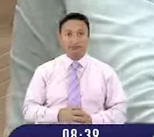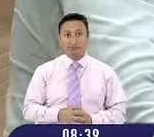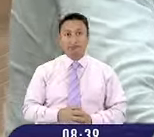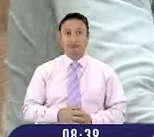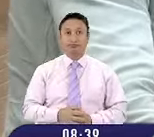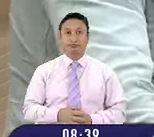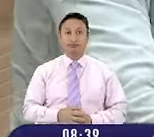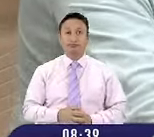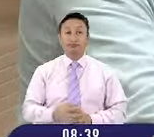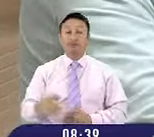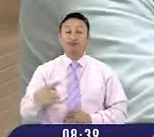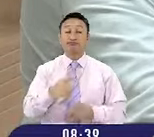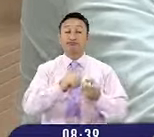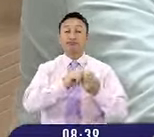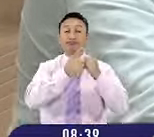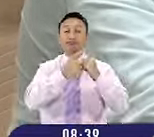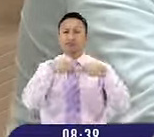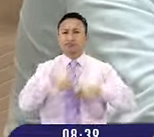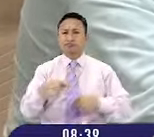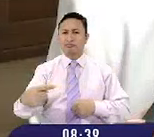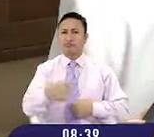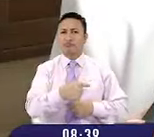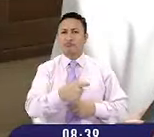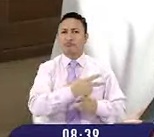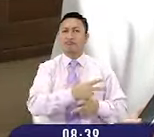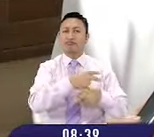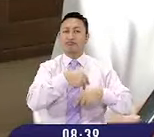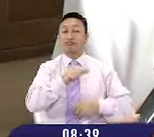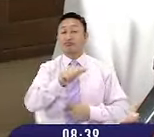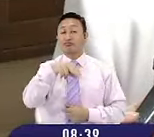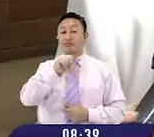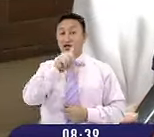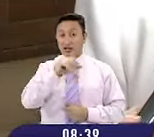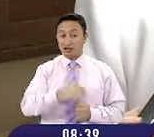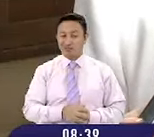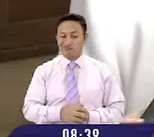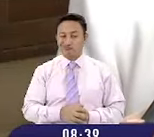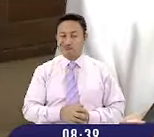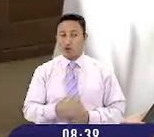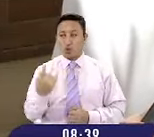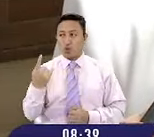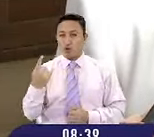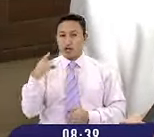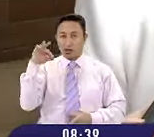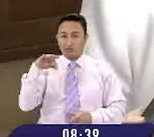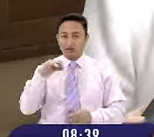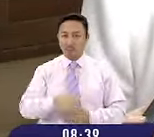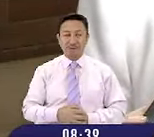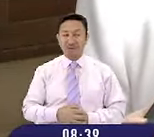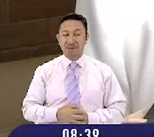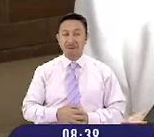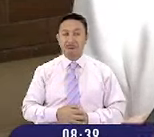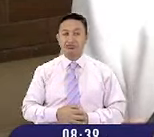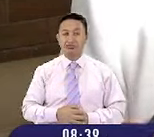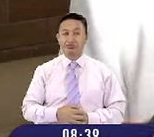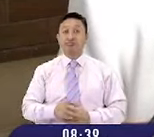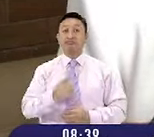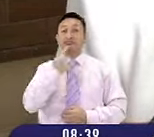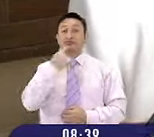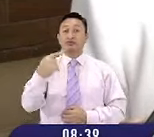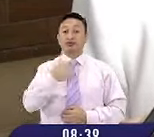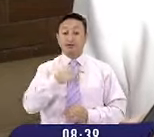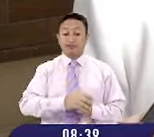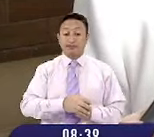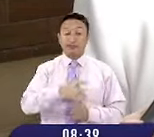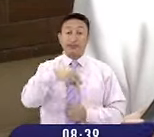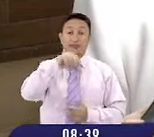parte de estos cambios Fueron cuestionados por la concejal an Lía Ledesma la única que se abstuvo en su votación hablamos Que en la en la ciudad